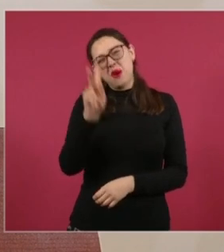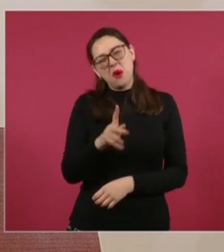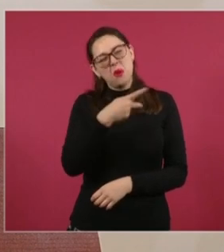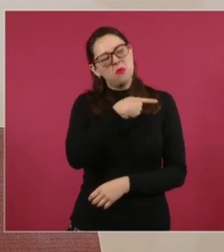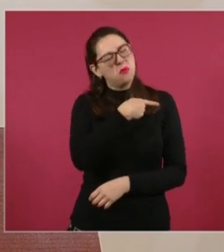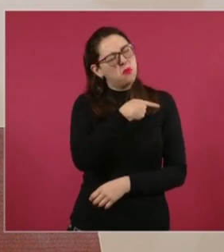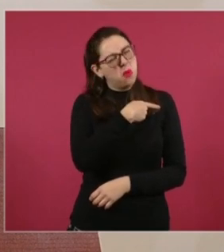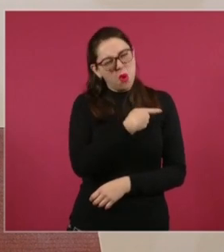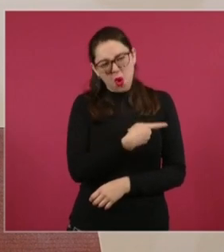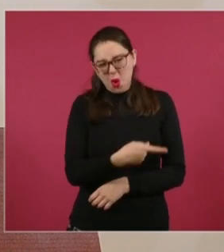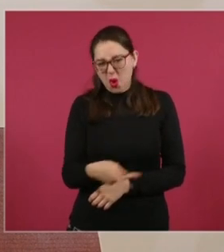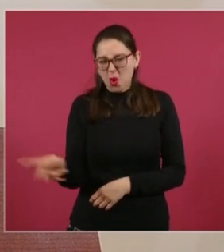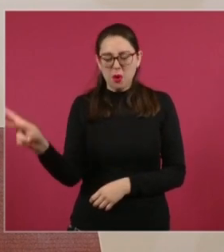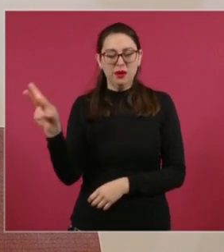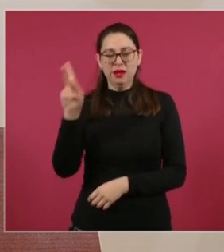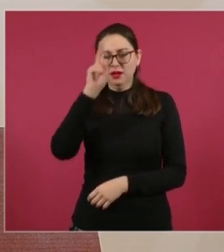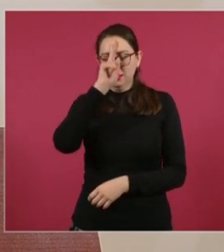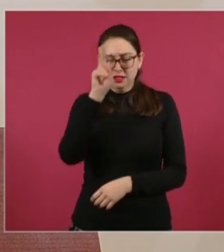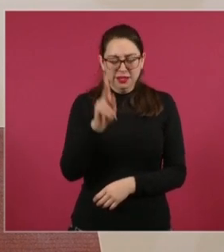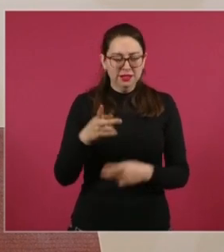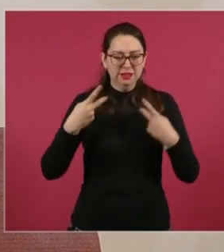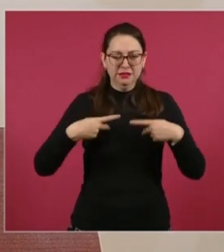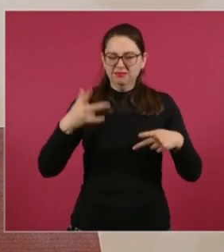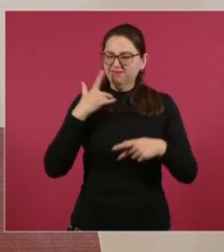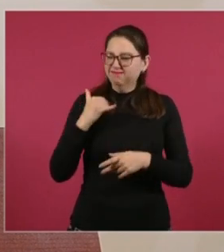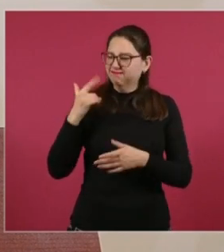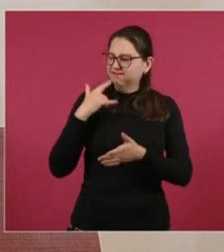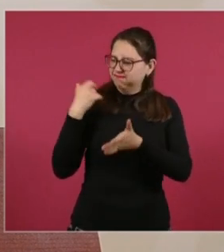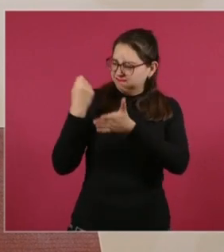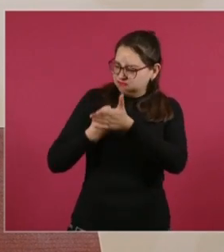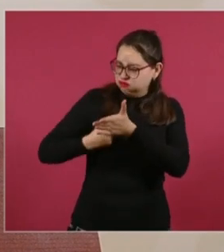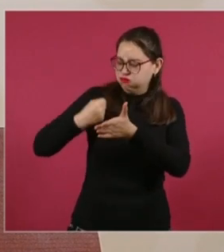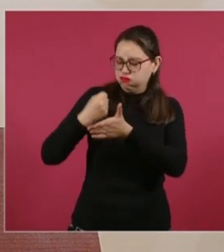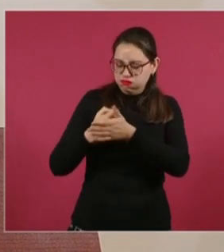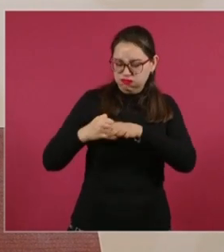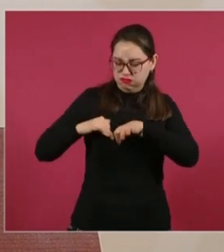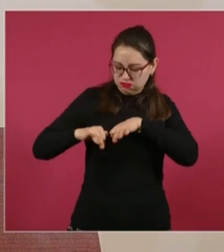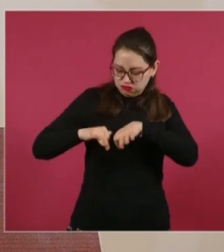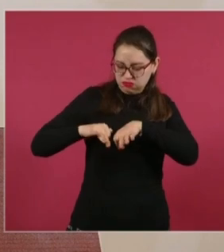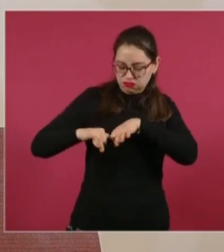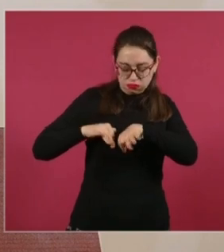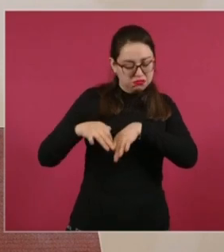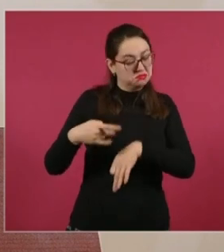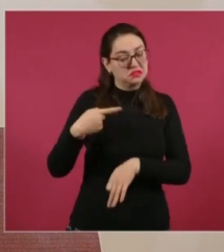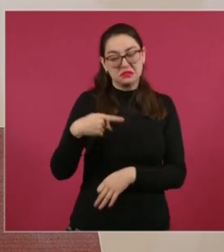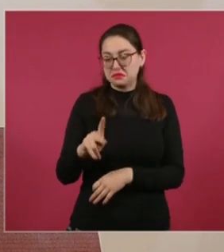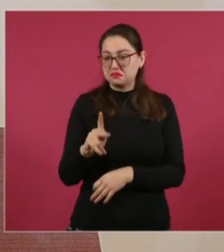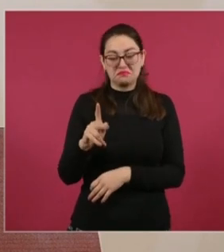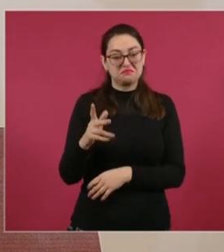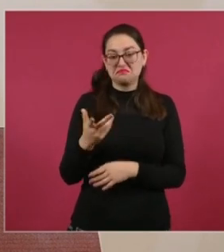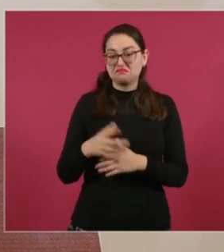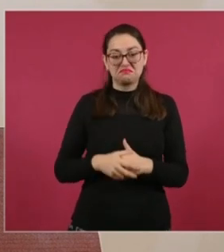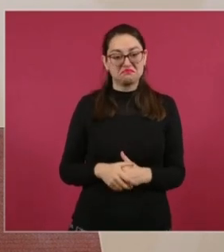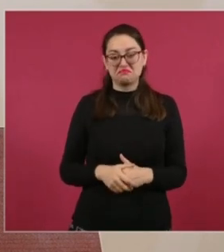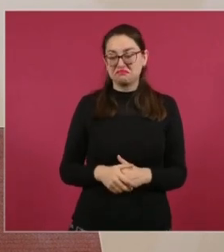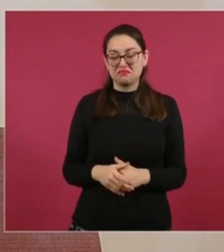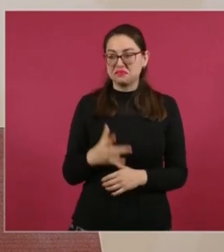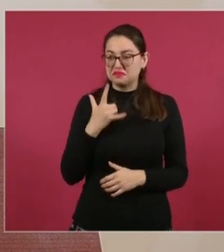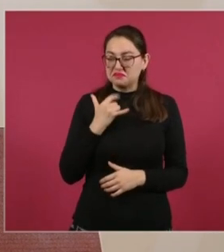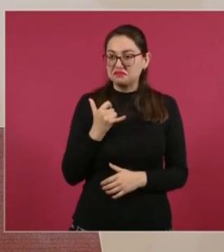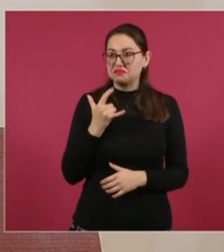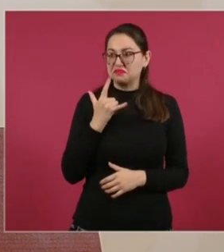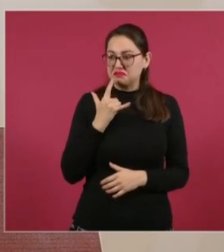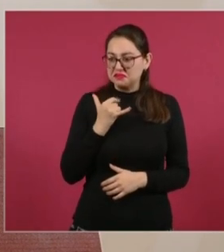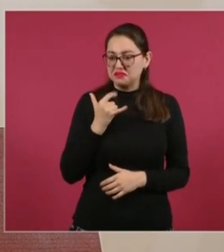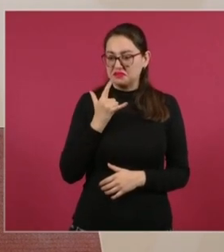Mucha gente luchona que ha llegado de todas partes a buscarse la vida, a